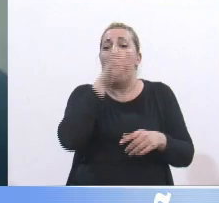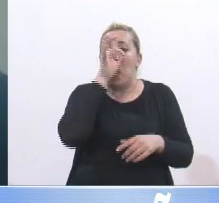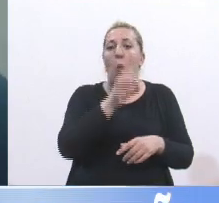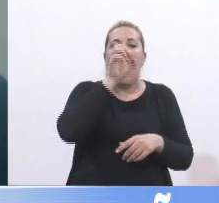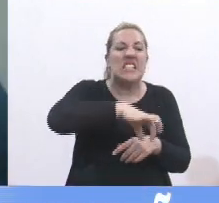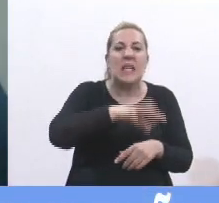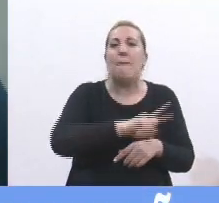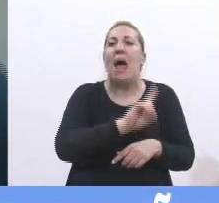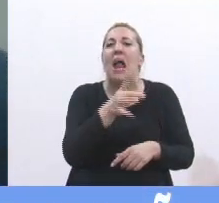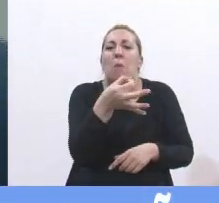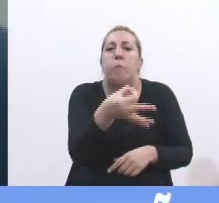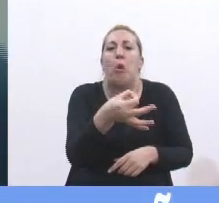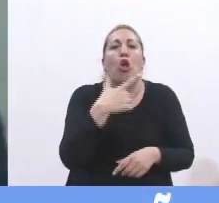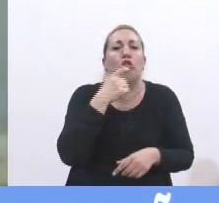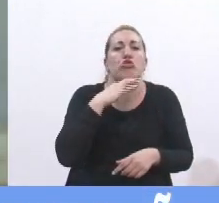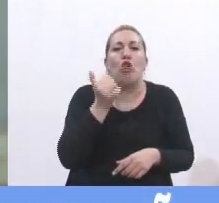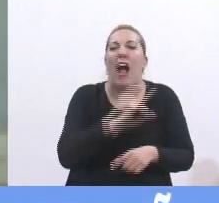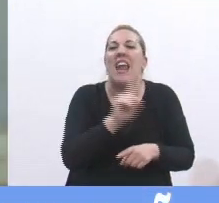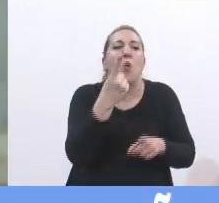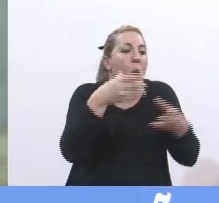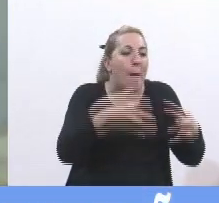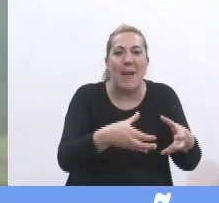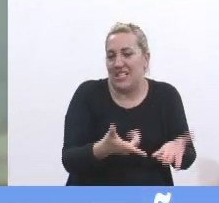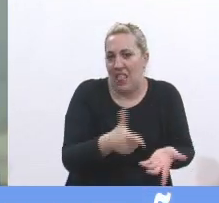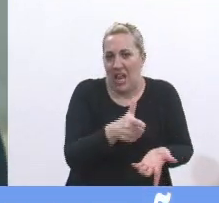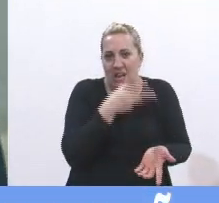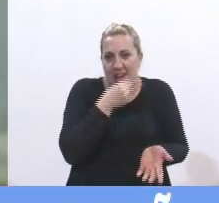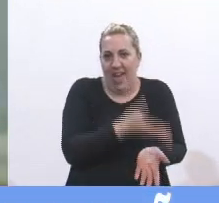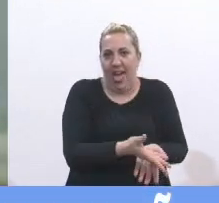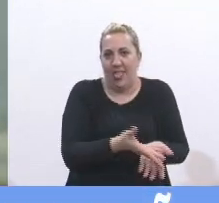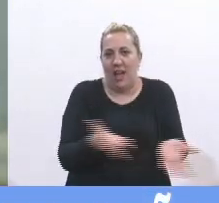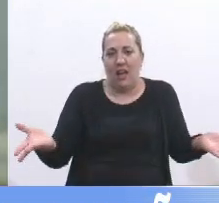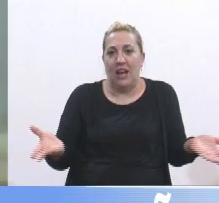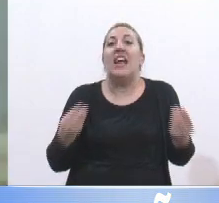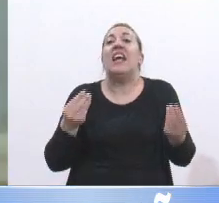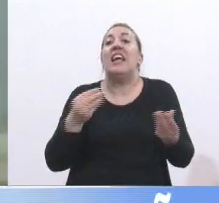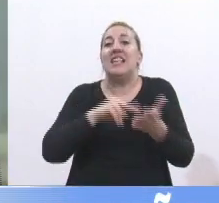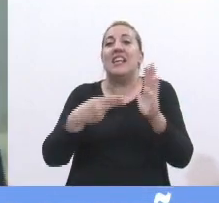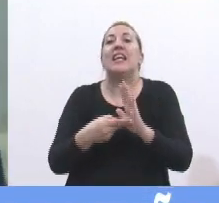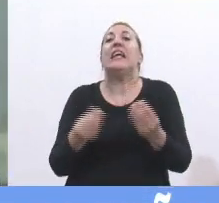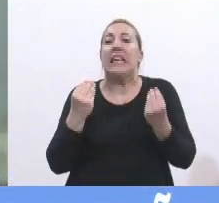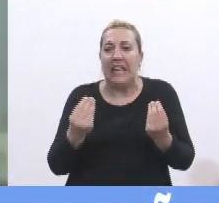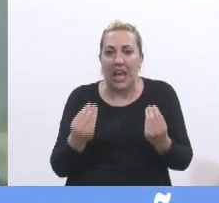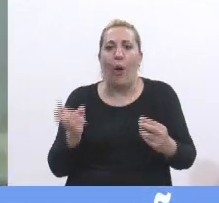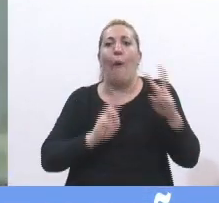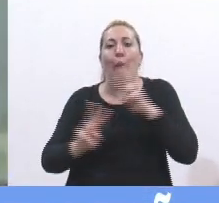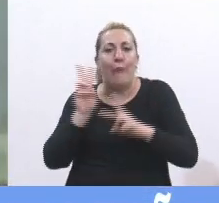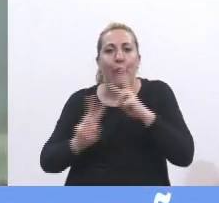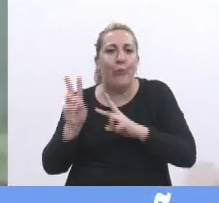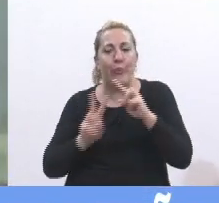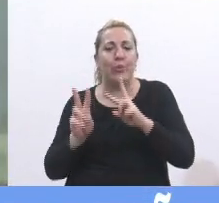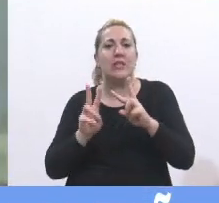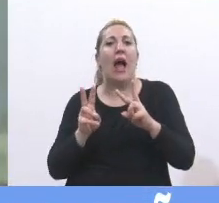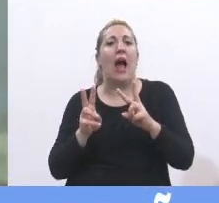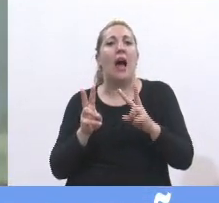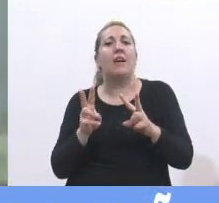maceta. Y hoy nos quieren decir que estamos tratando de zarpar lo